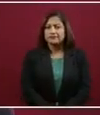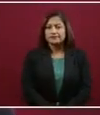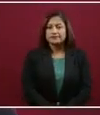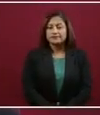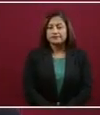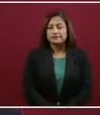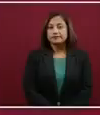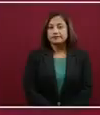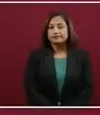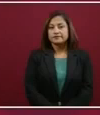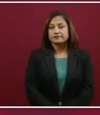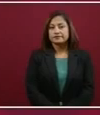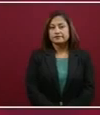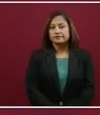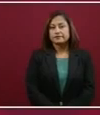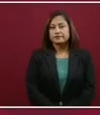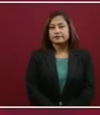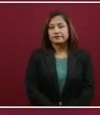pero